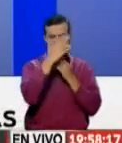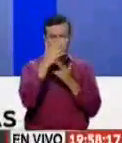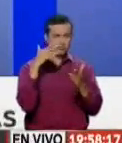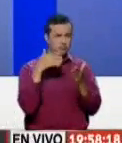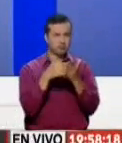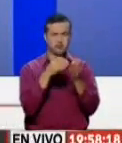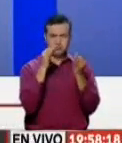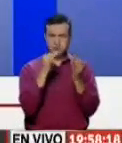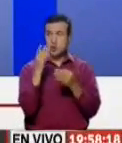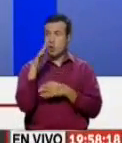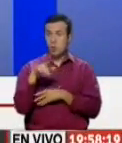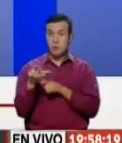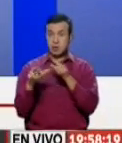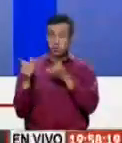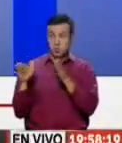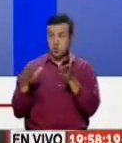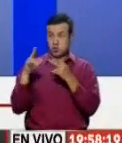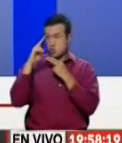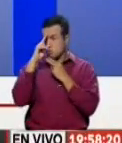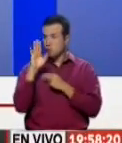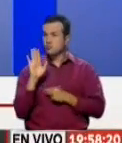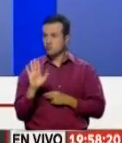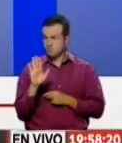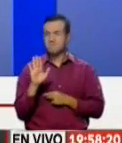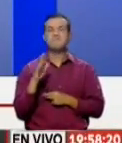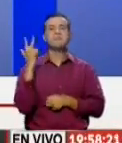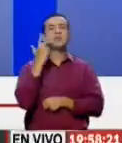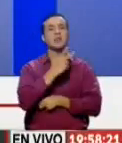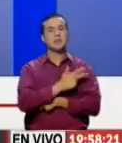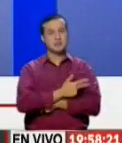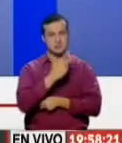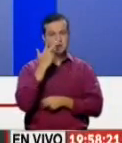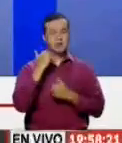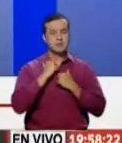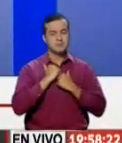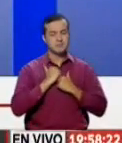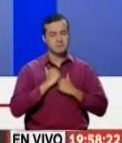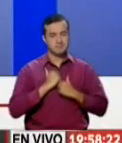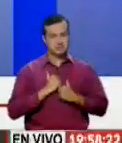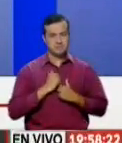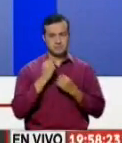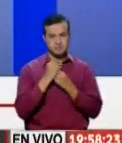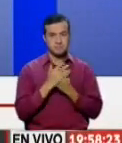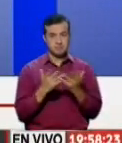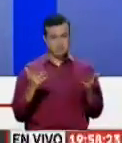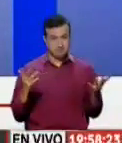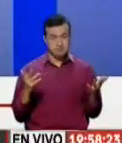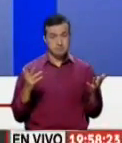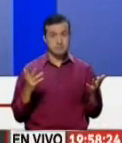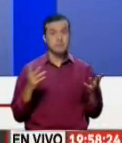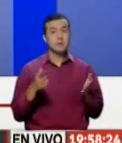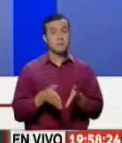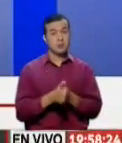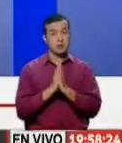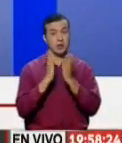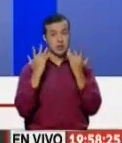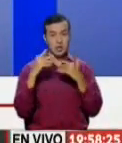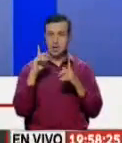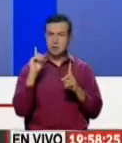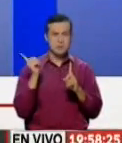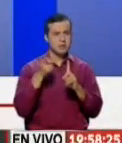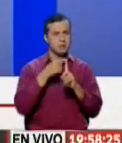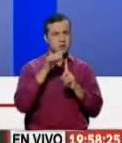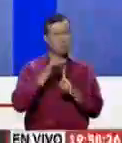honor a ellos, hemos decretado 3 días de duelo nacional. Igualmente he solicitado dar